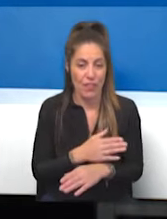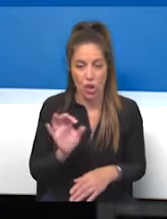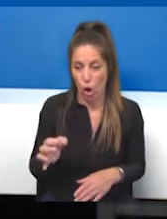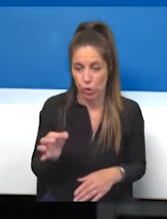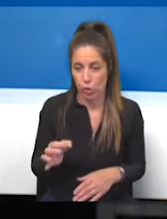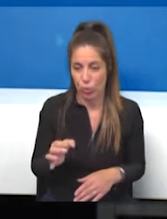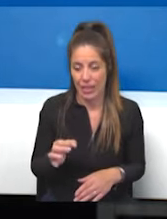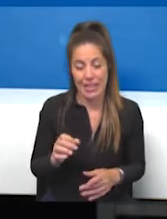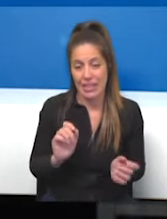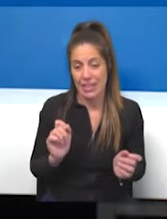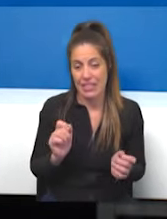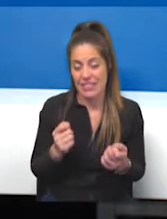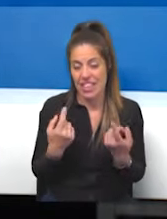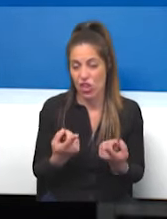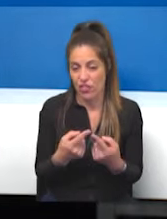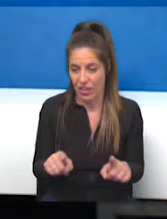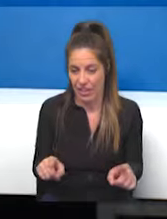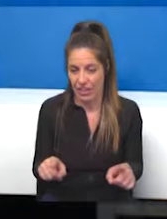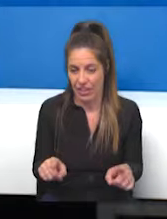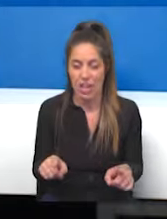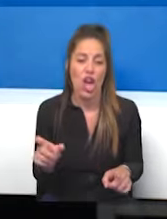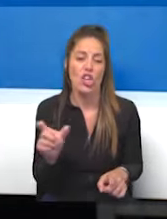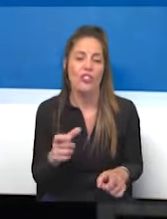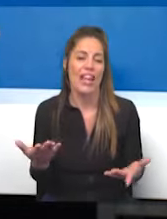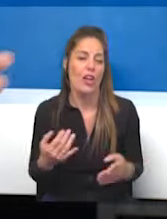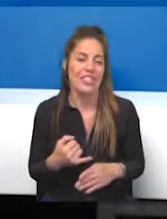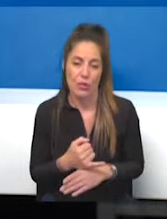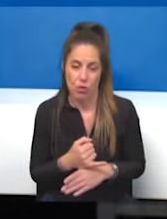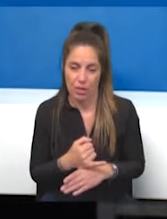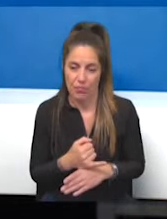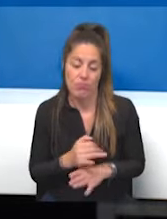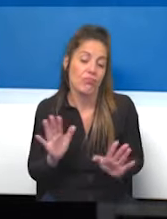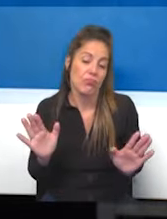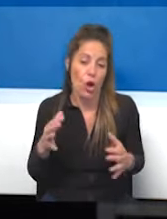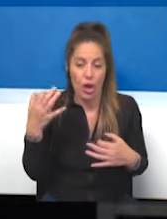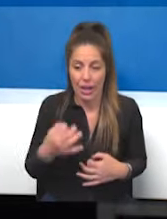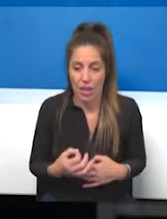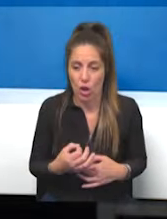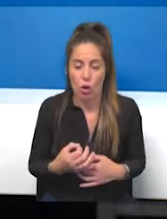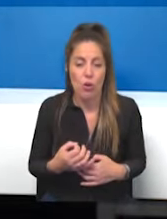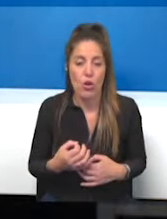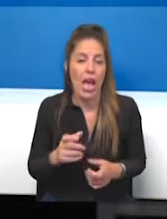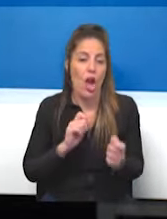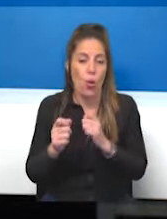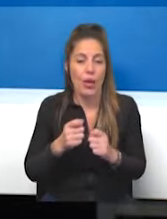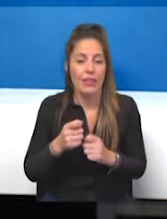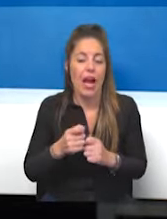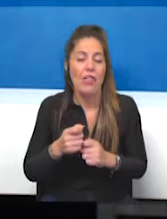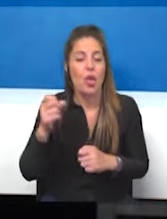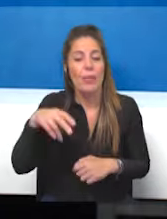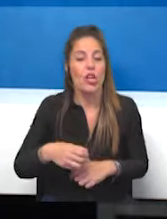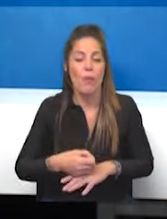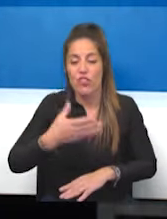y se dio otra cosa eh No quiere decir que ahora se equivoque son me parecen vestra opinión profesionales que